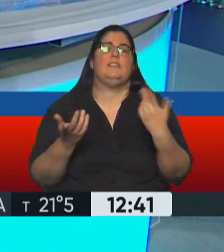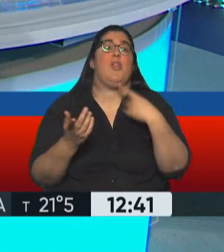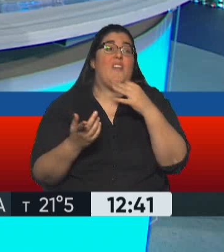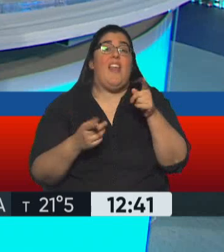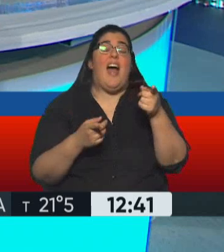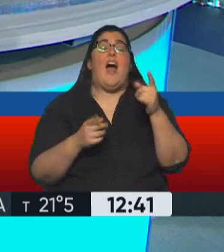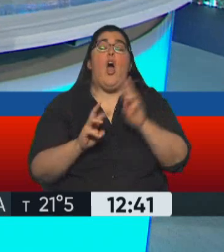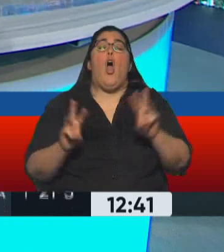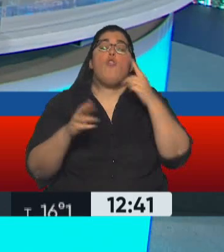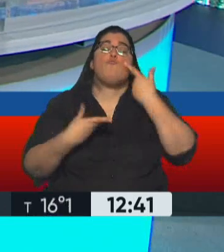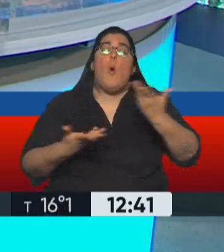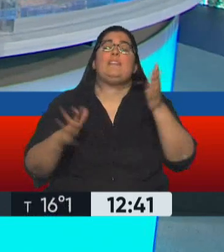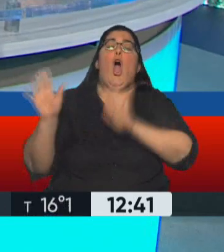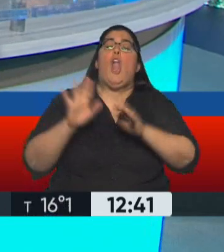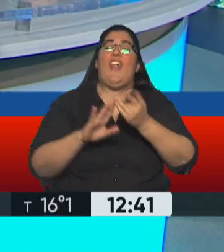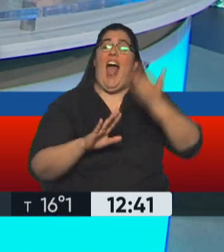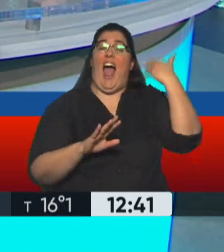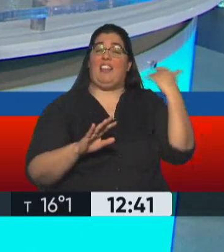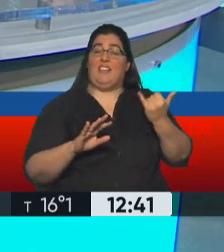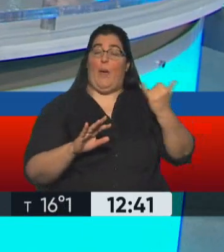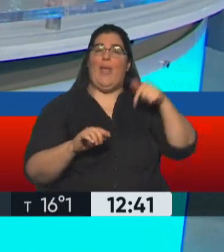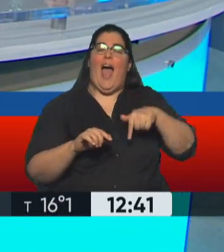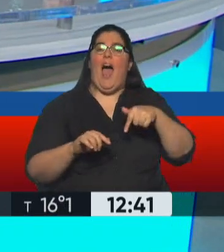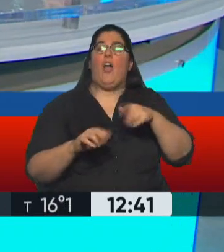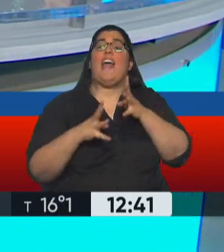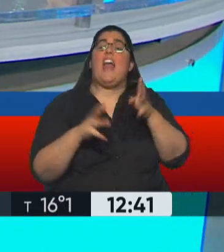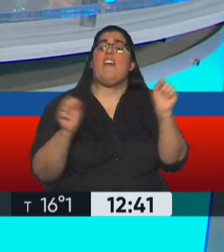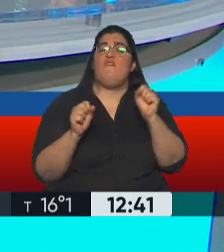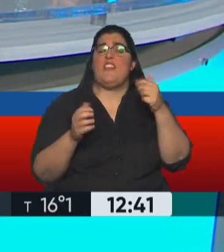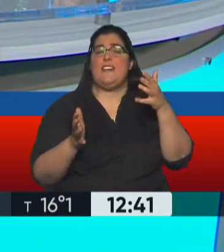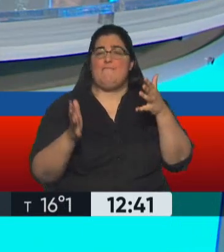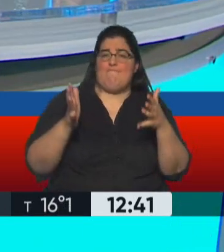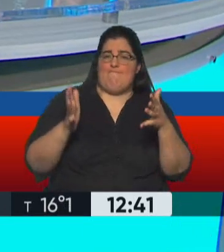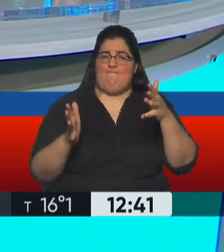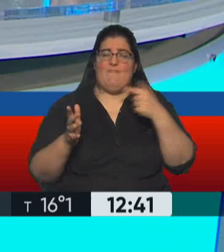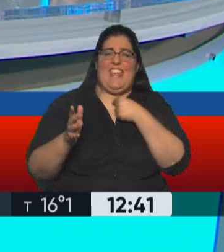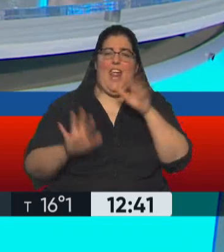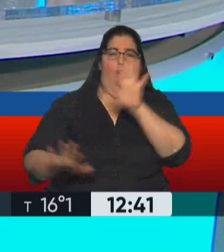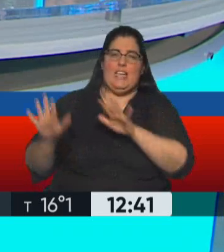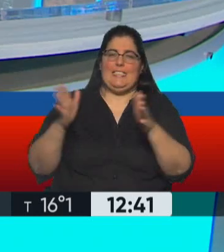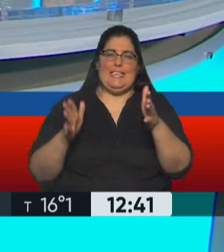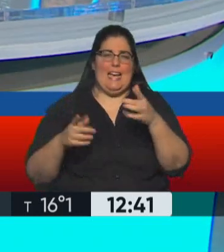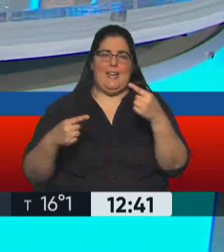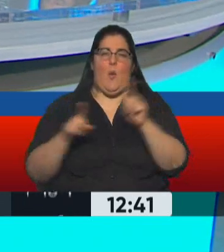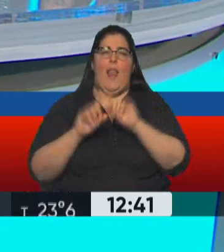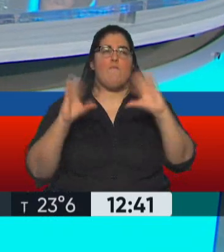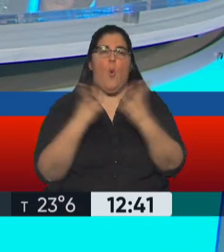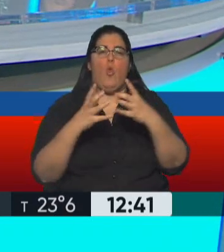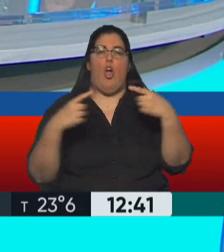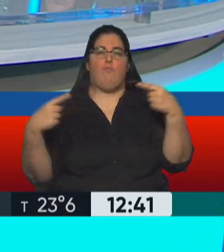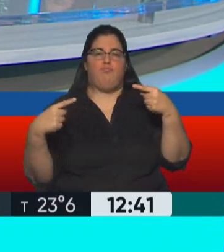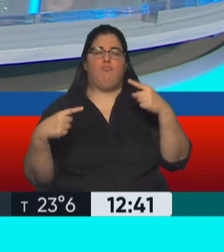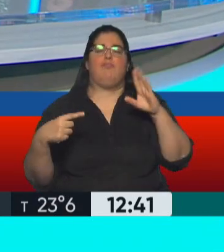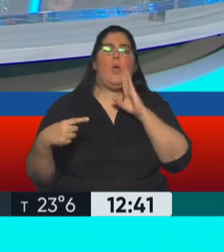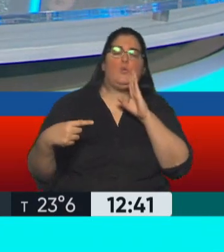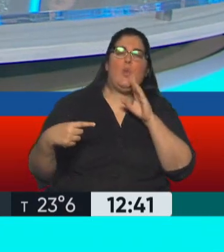más. O sea, funcionó a los tumbos durante la Guerra Fría, tratando de organizar esta competencia bipolar entre Estados Unidos y la